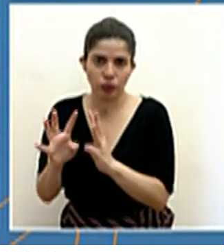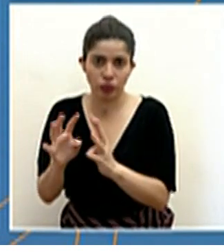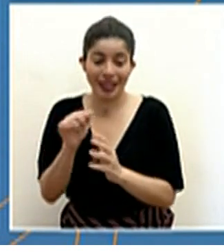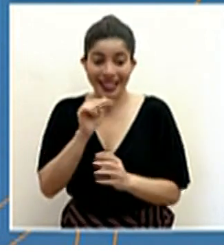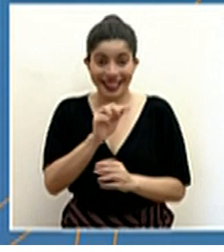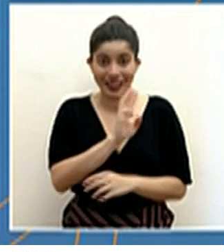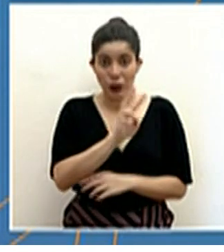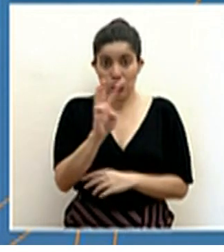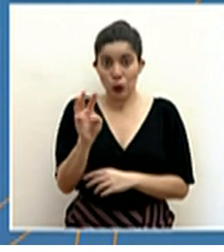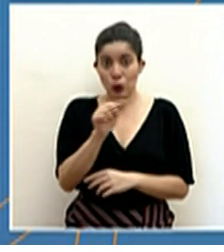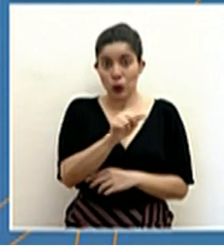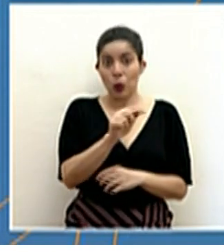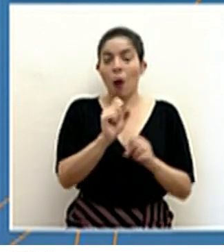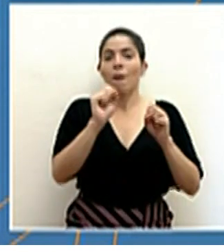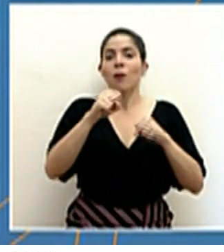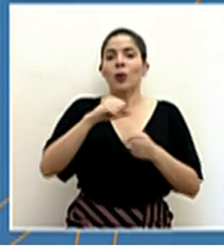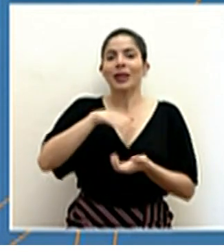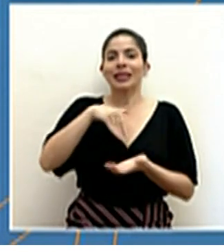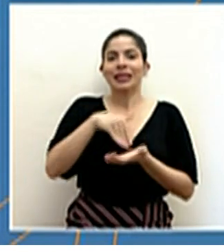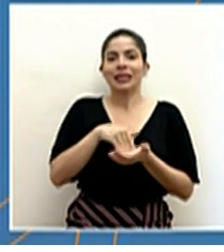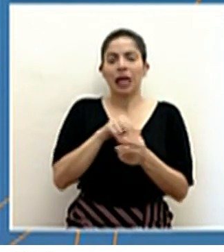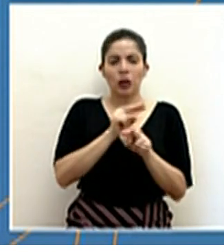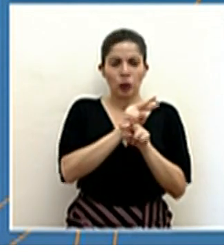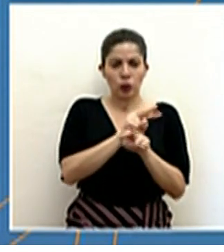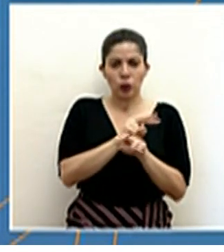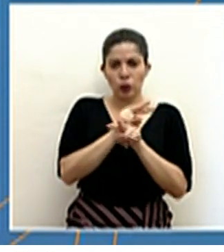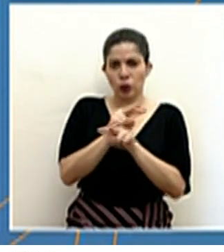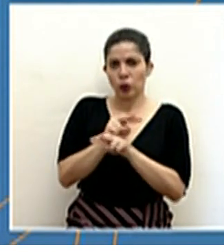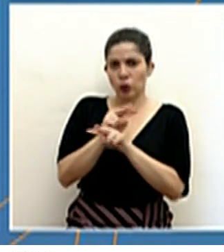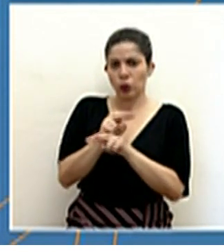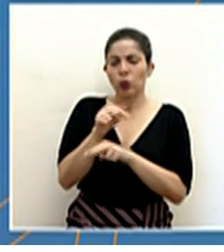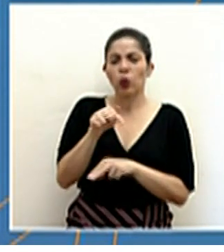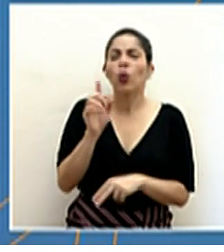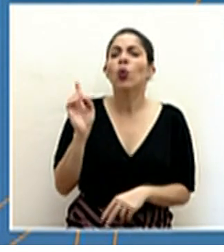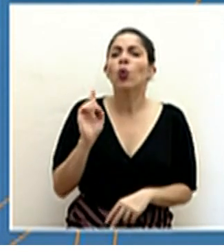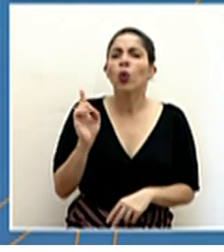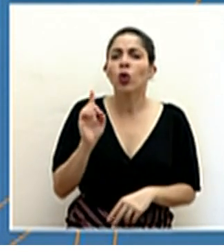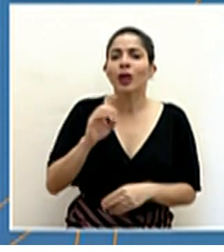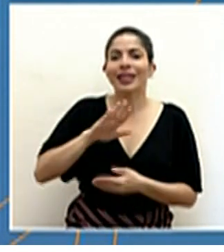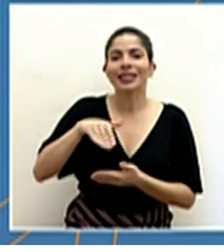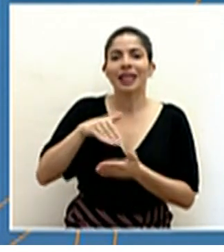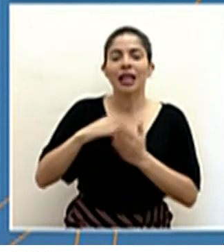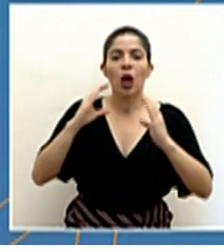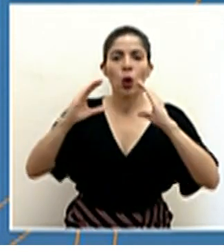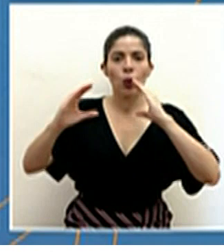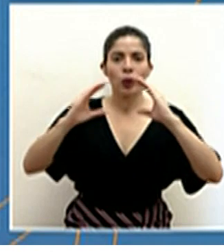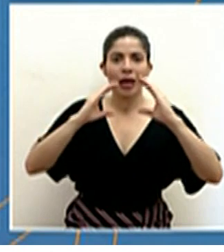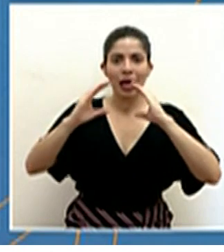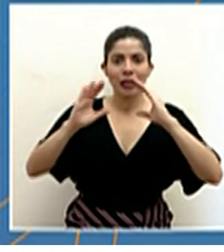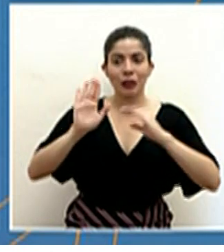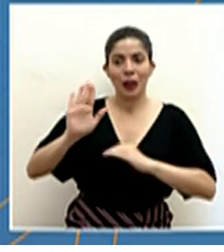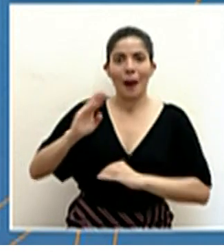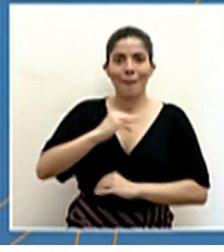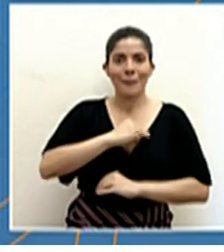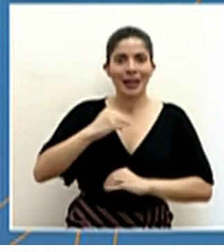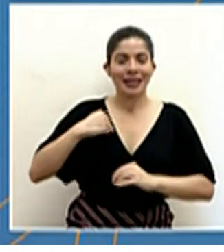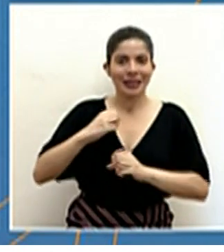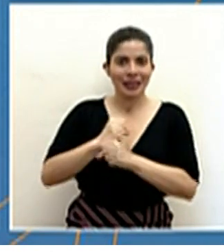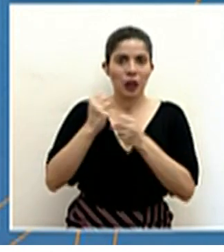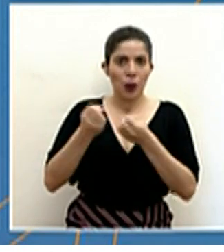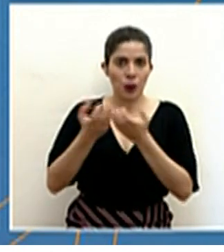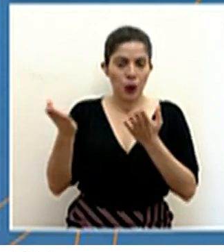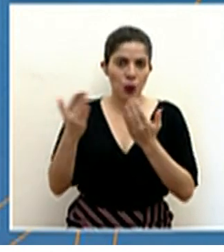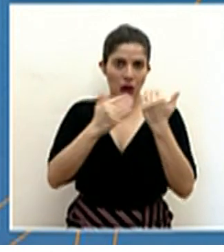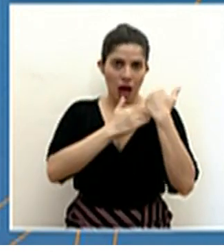la posibilidad de tener un centro de monitoreo específico, que en este caso va a ser la central de comunicaciones del Ministerio de Seguridad